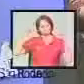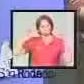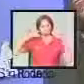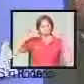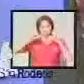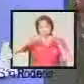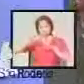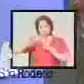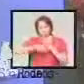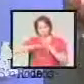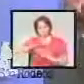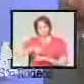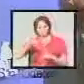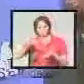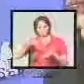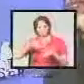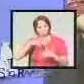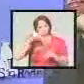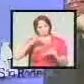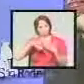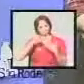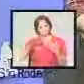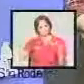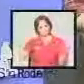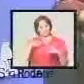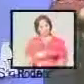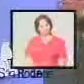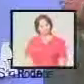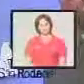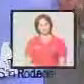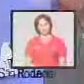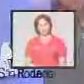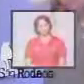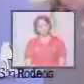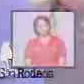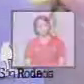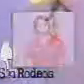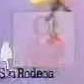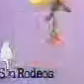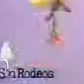sus preguntas, y aquí aprendemos todos, ya volvemos.